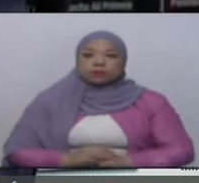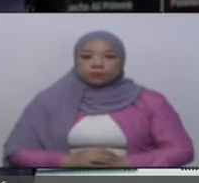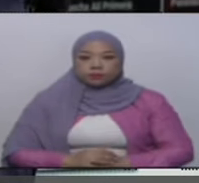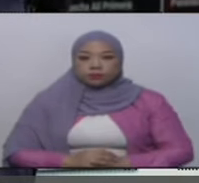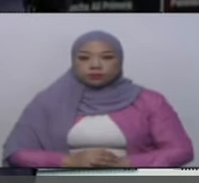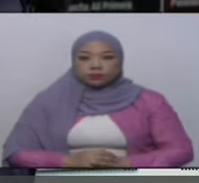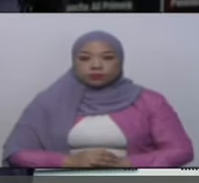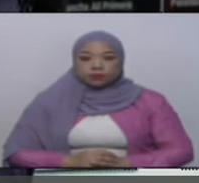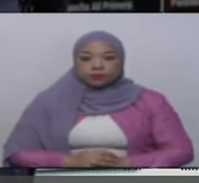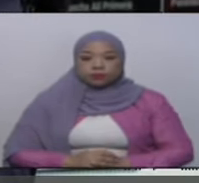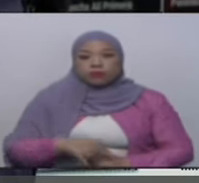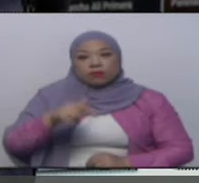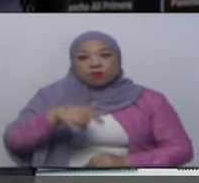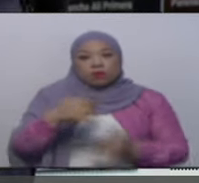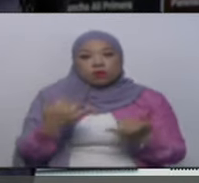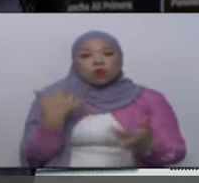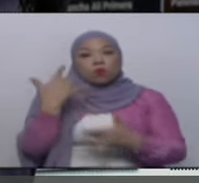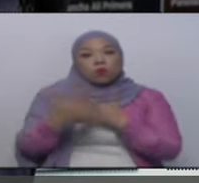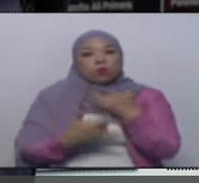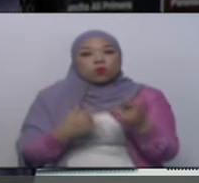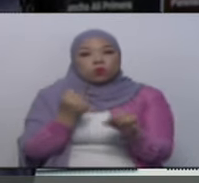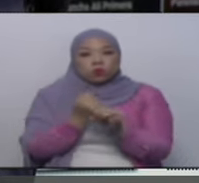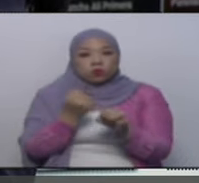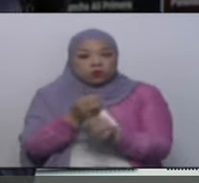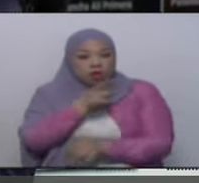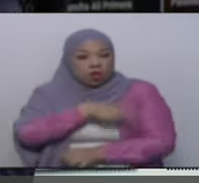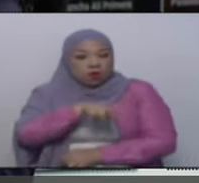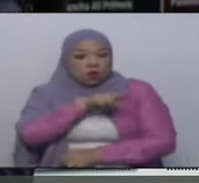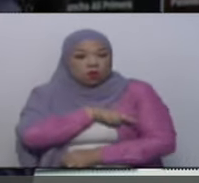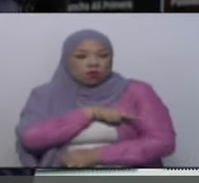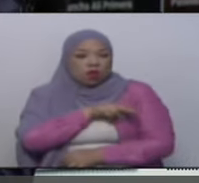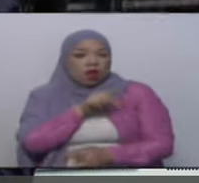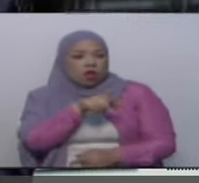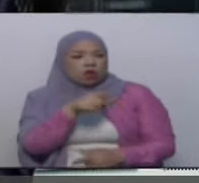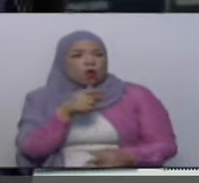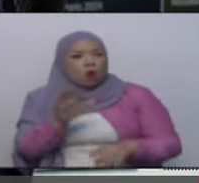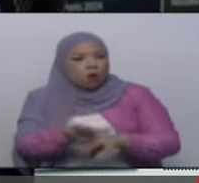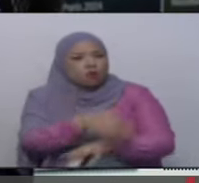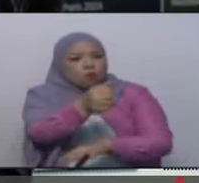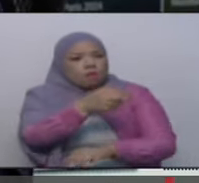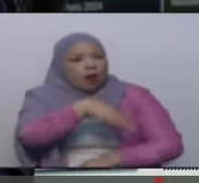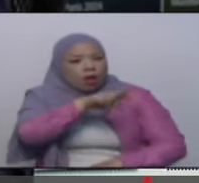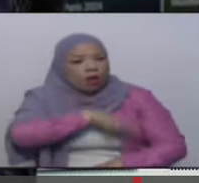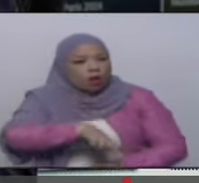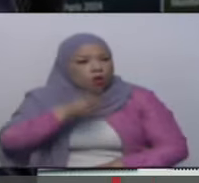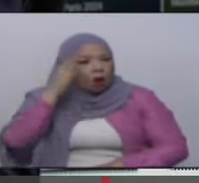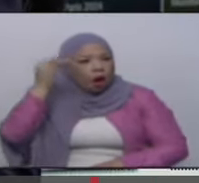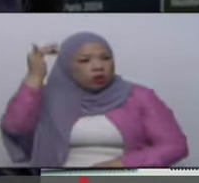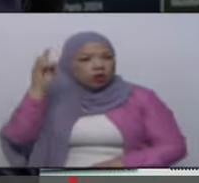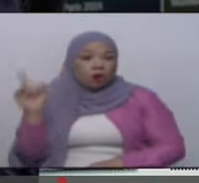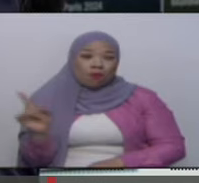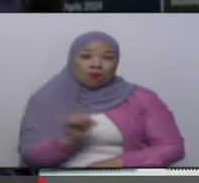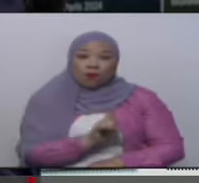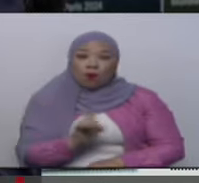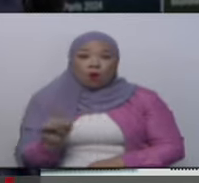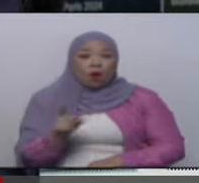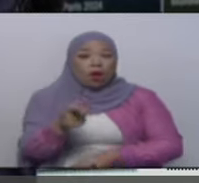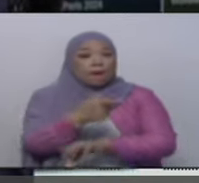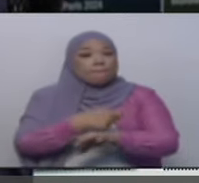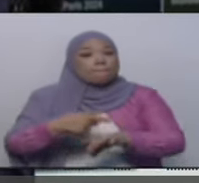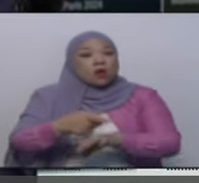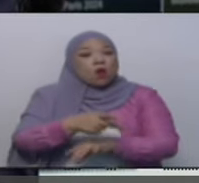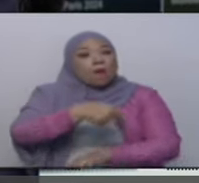Es un conflicto que tratan de darle un barniz de religioso. No es un conflicto religioso. No es una lucha entre